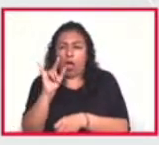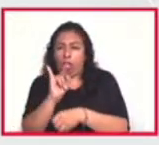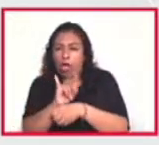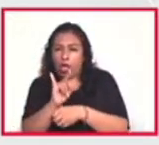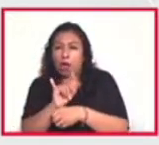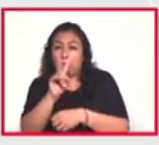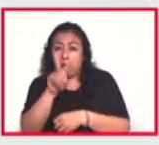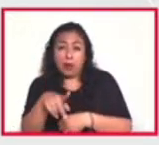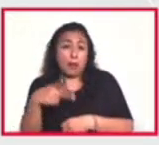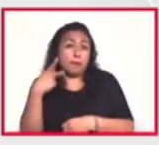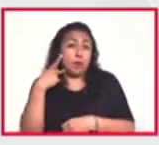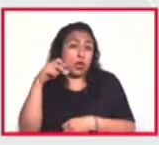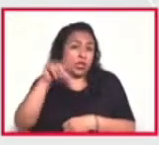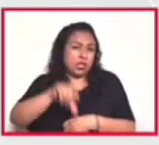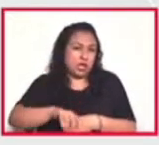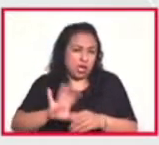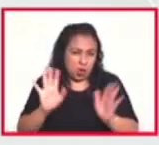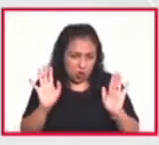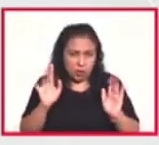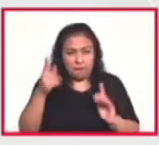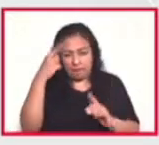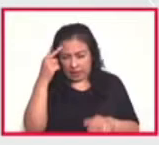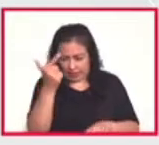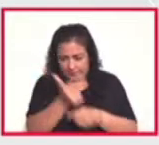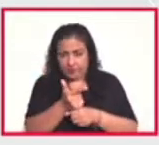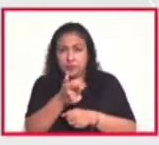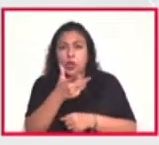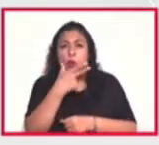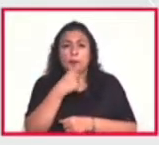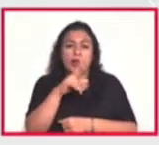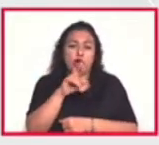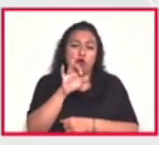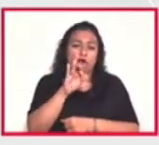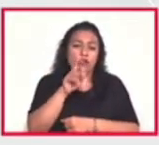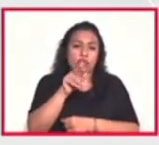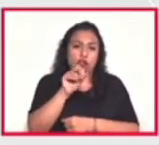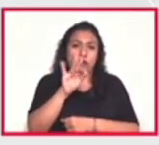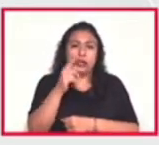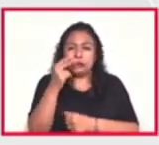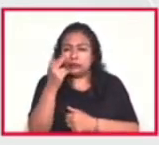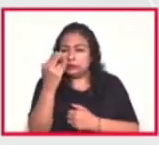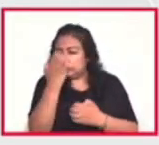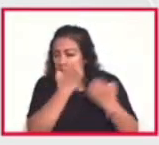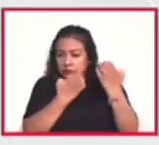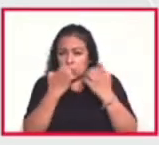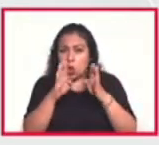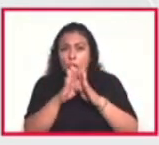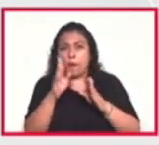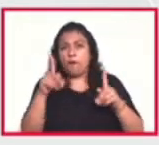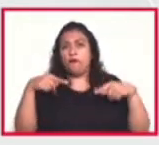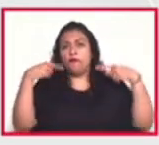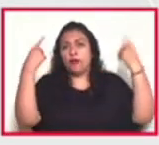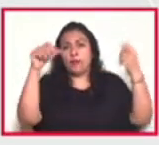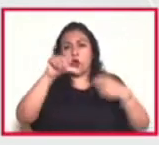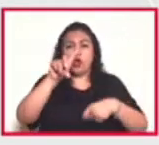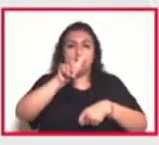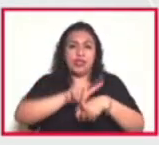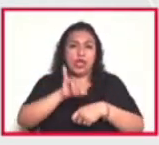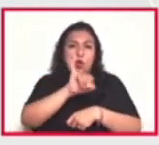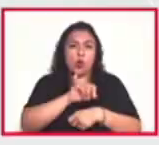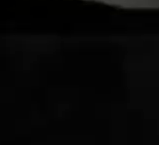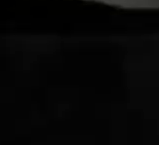que vivimos actualmente? Para descubrirlo, Roberto Frías analiza los alcances de la fama en este jueves de La Región.